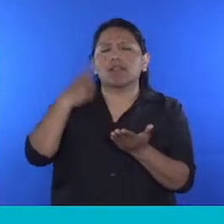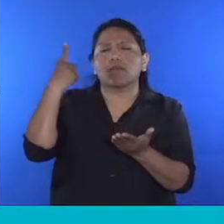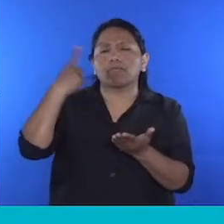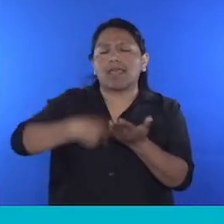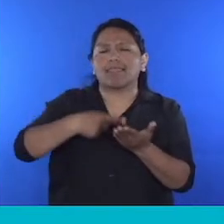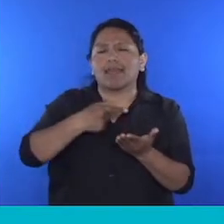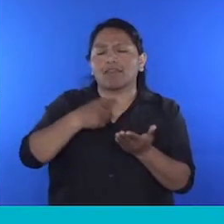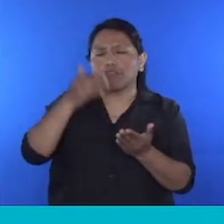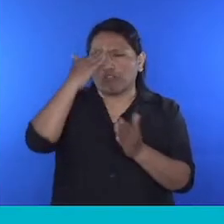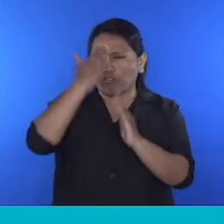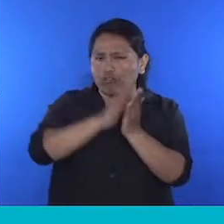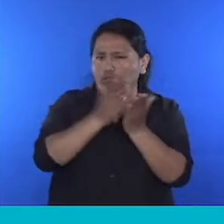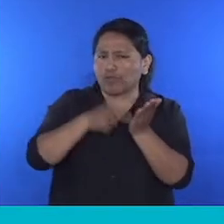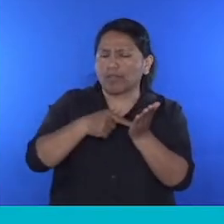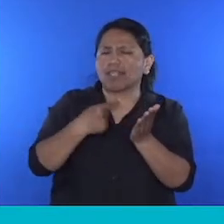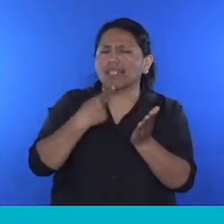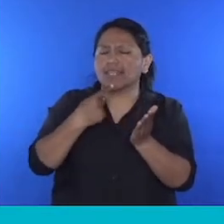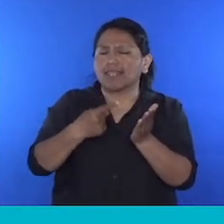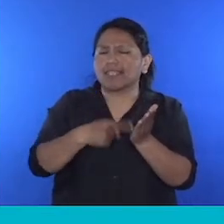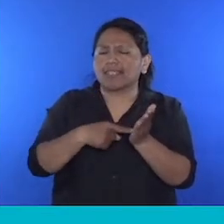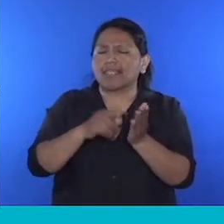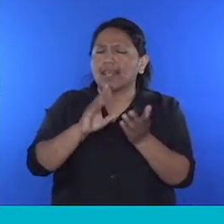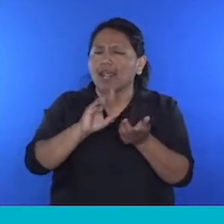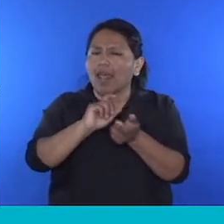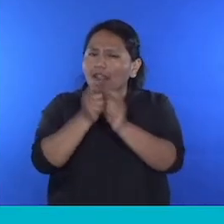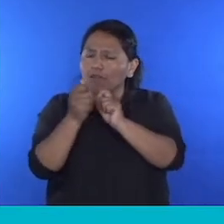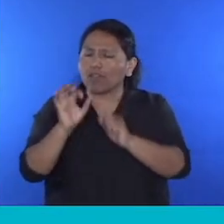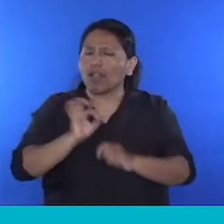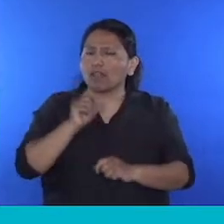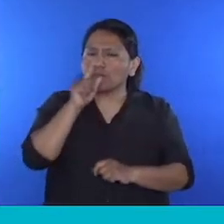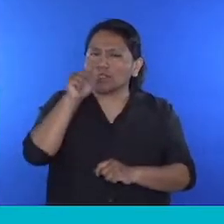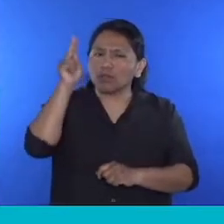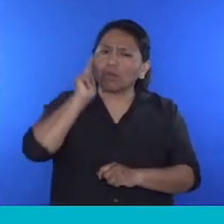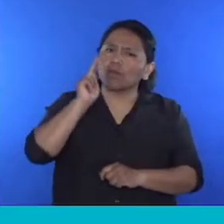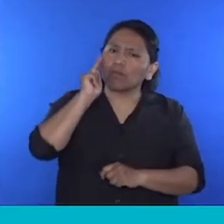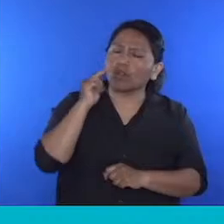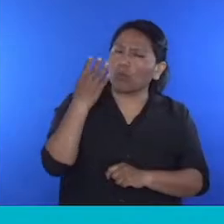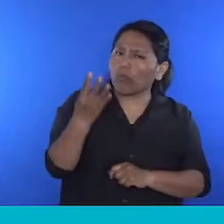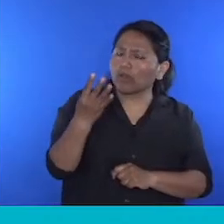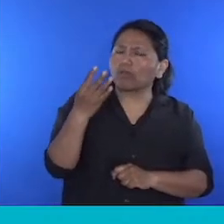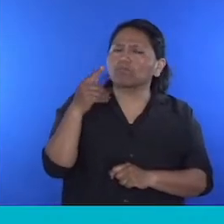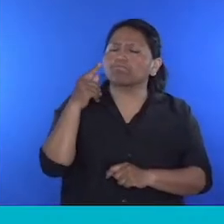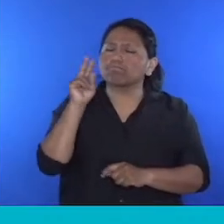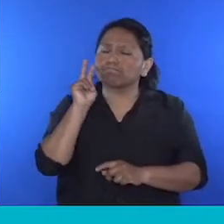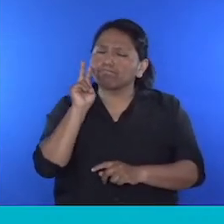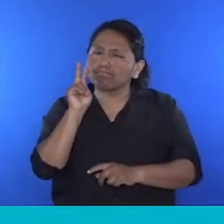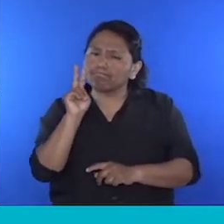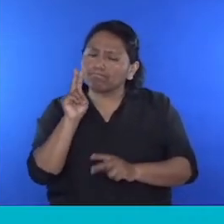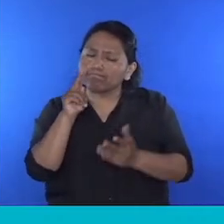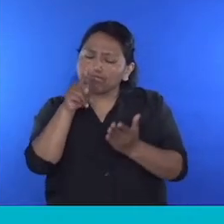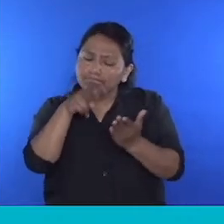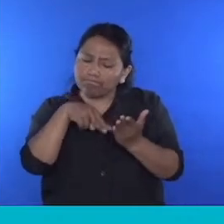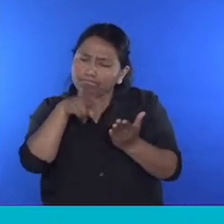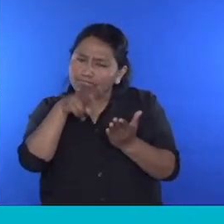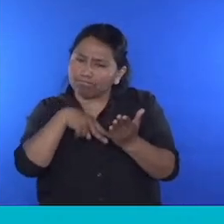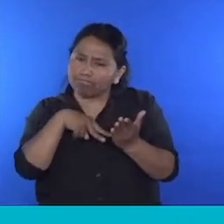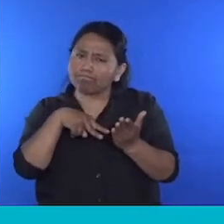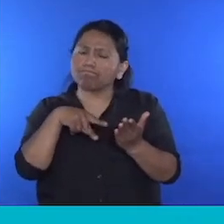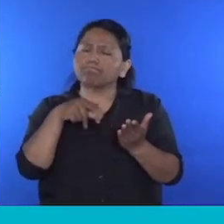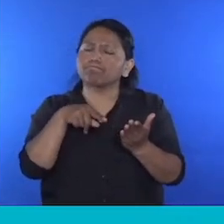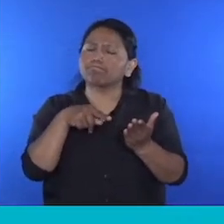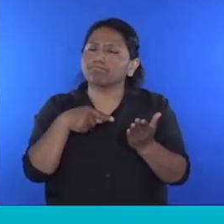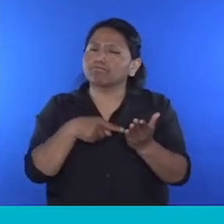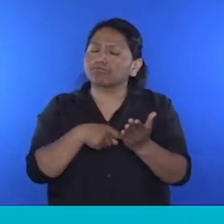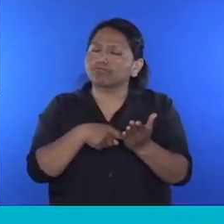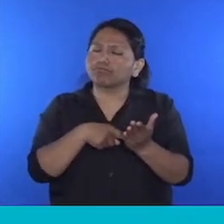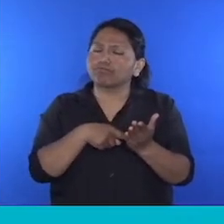constitucionales establecidos en esta reforma del 94 y vemos que los mismos no